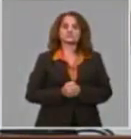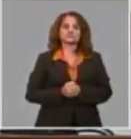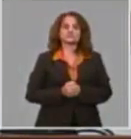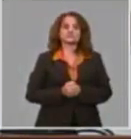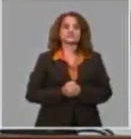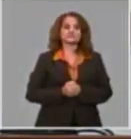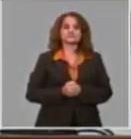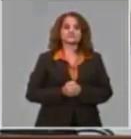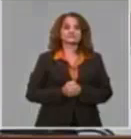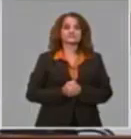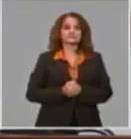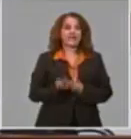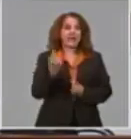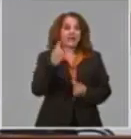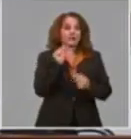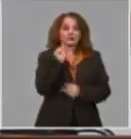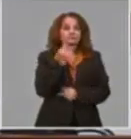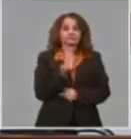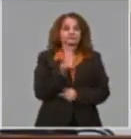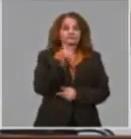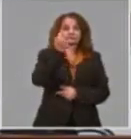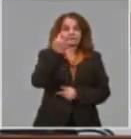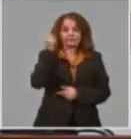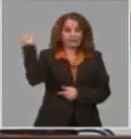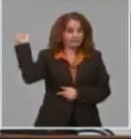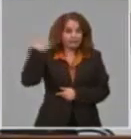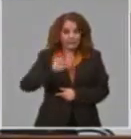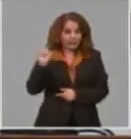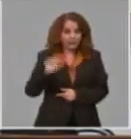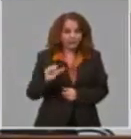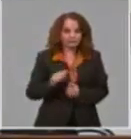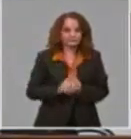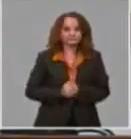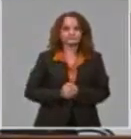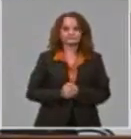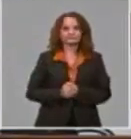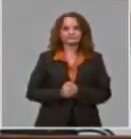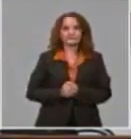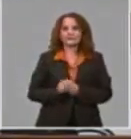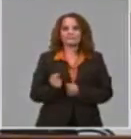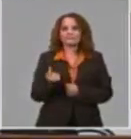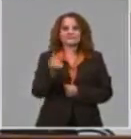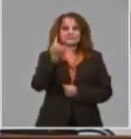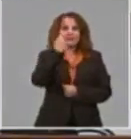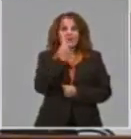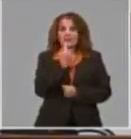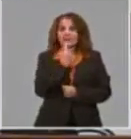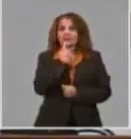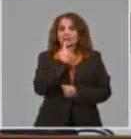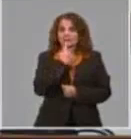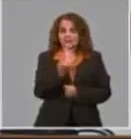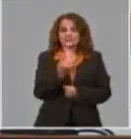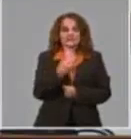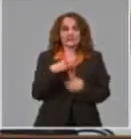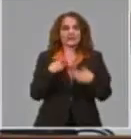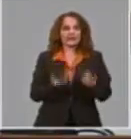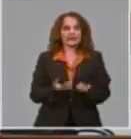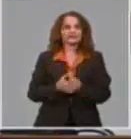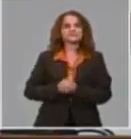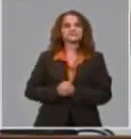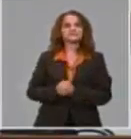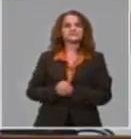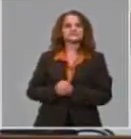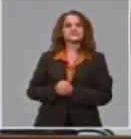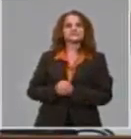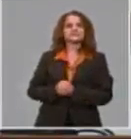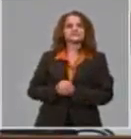una perversidad tremenda, una de las matrices de opinión que están tratando de presentar es que el Estado y el